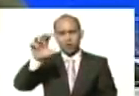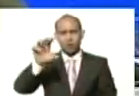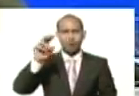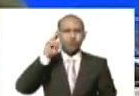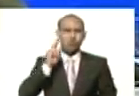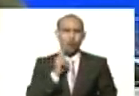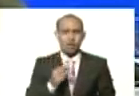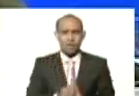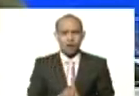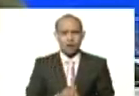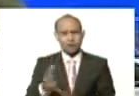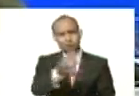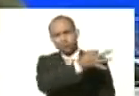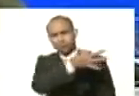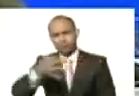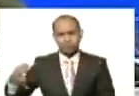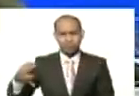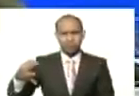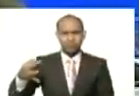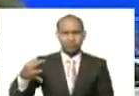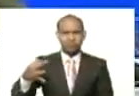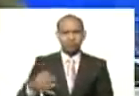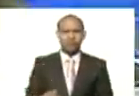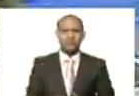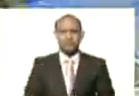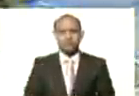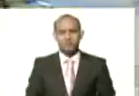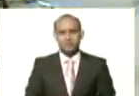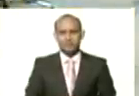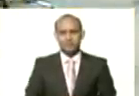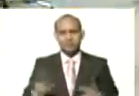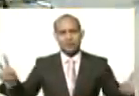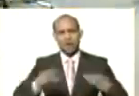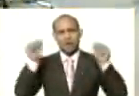bolivariano. Éxito total.